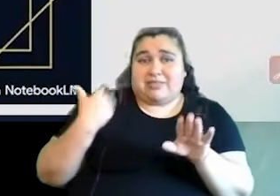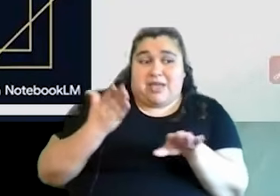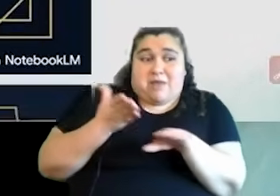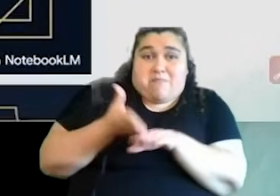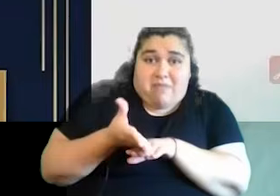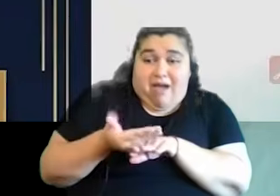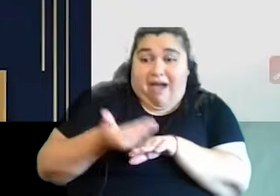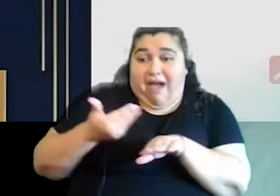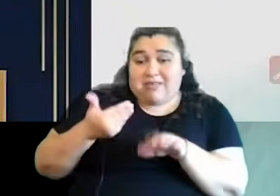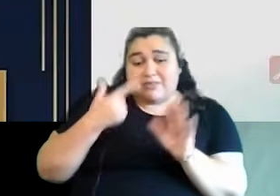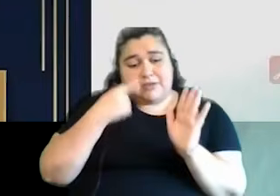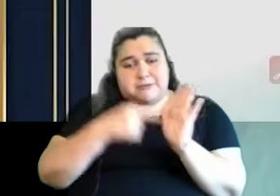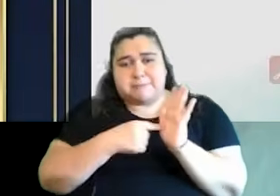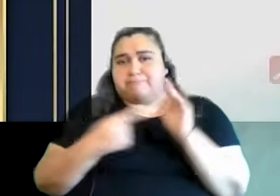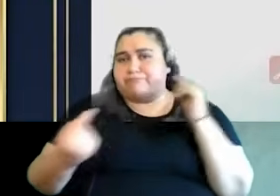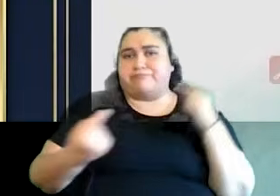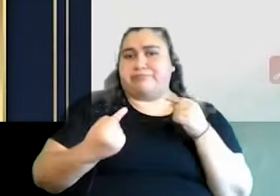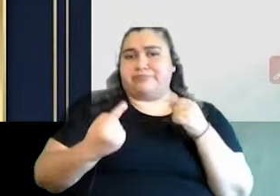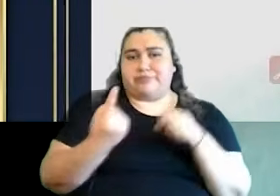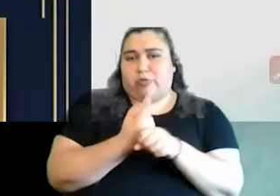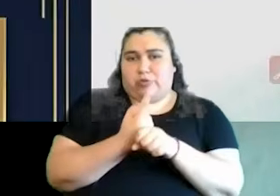para ingresar al mismo.